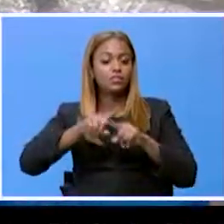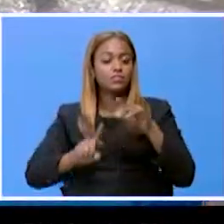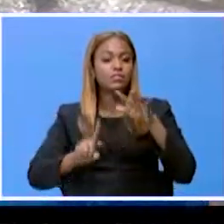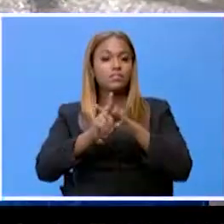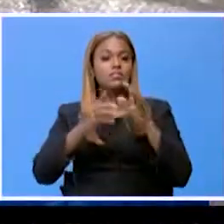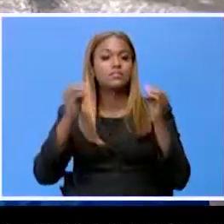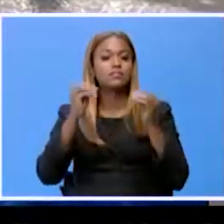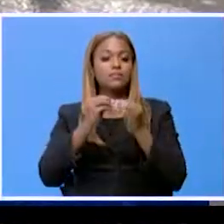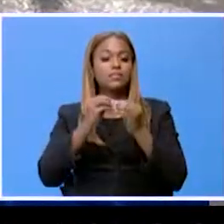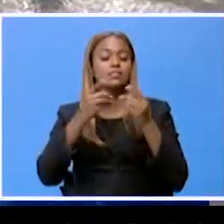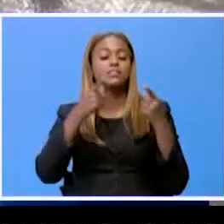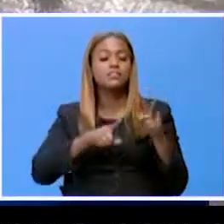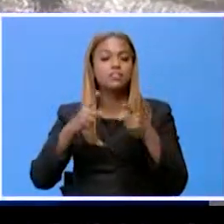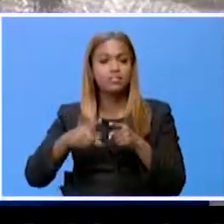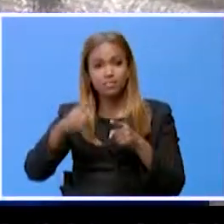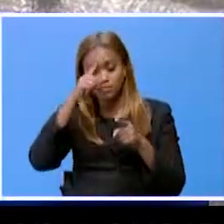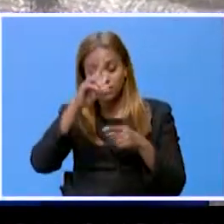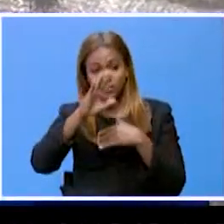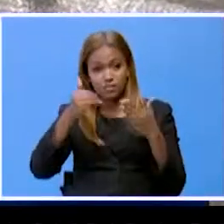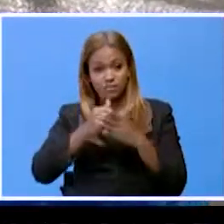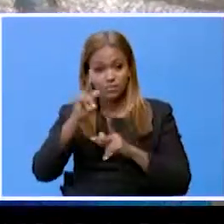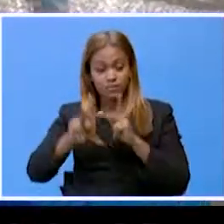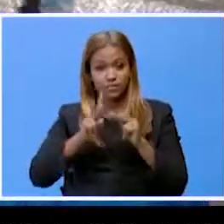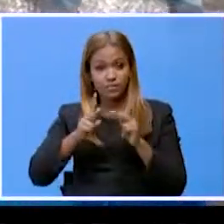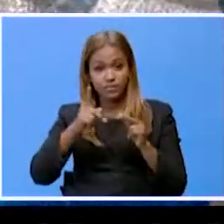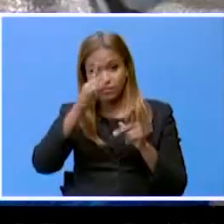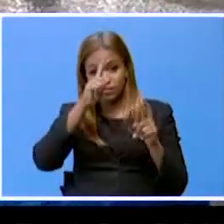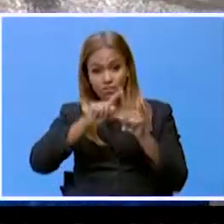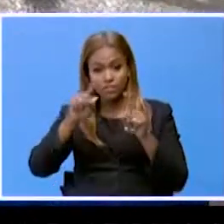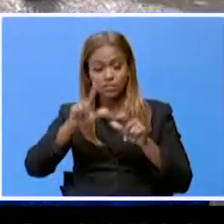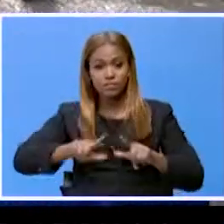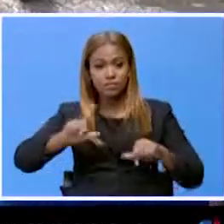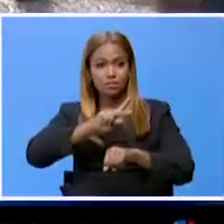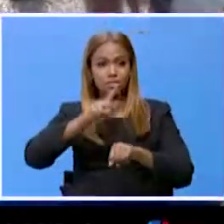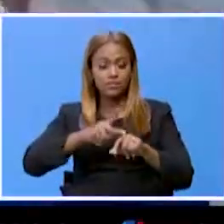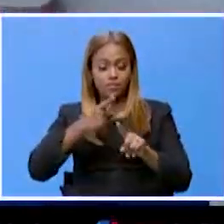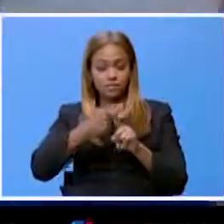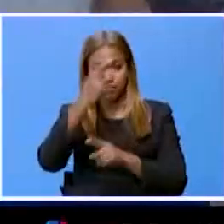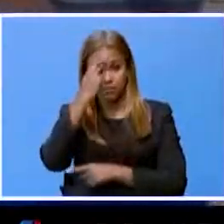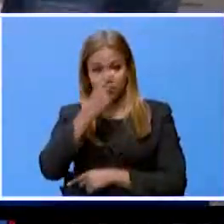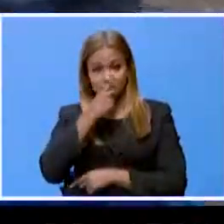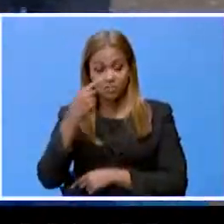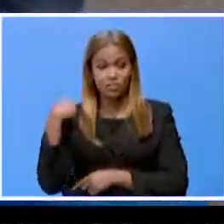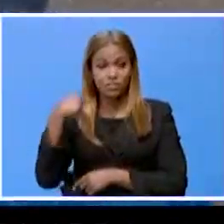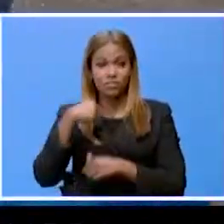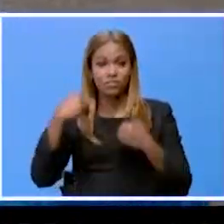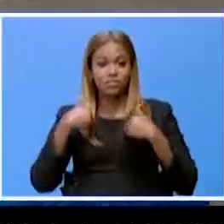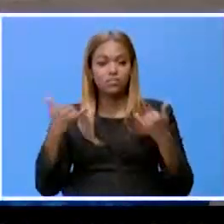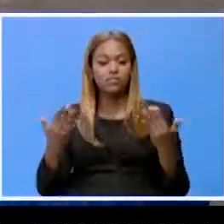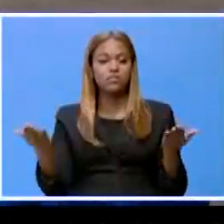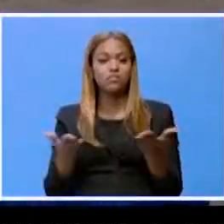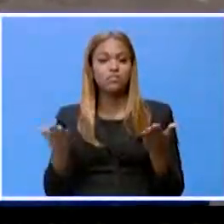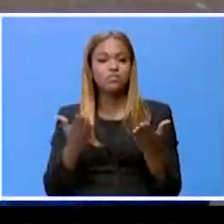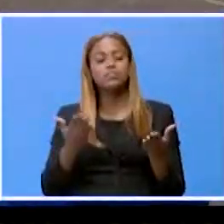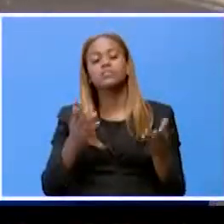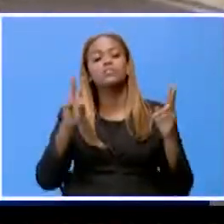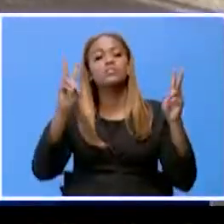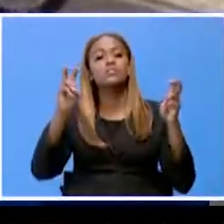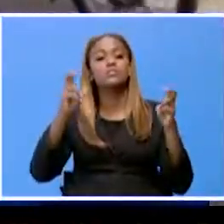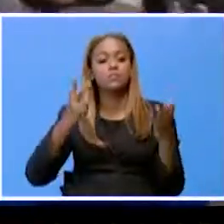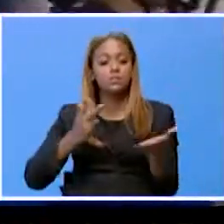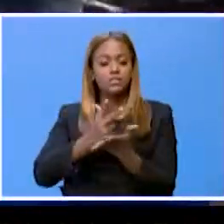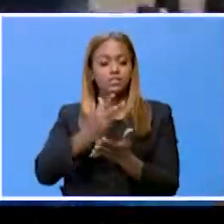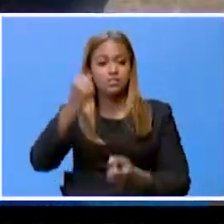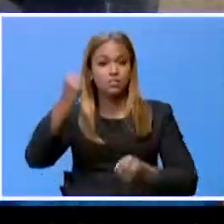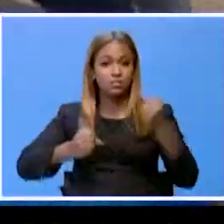el mayor éxodo de los capitalinos hacia distintas provincias del país. Nosotros nos encontramos en la emblemática parada